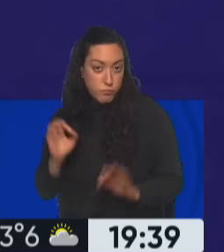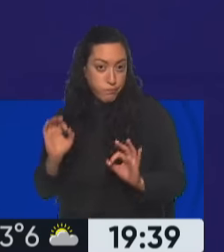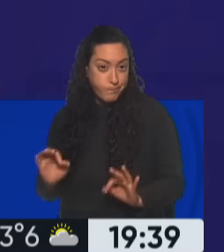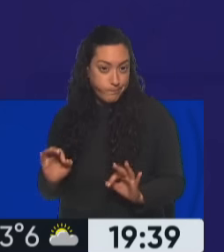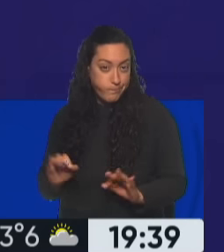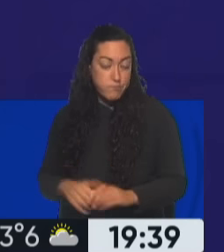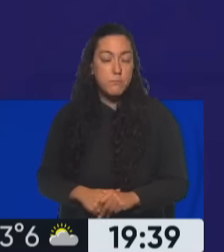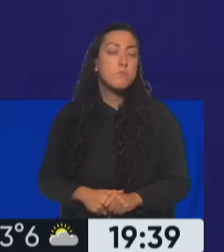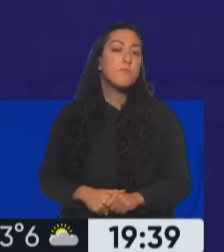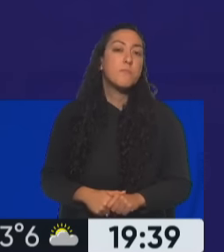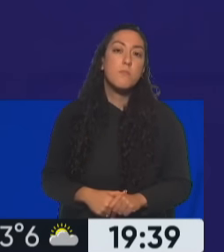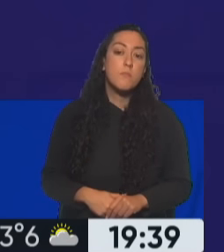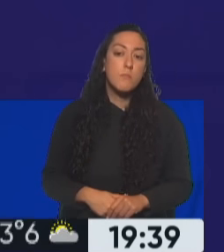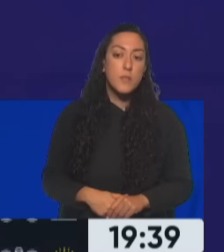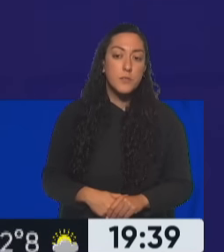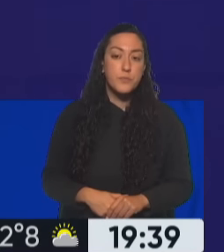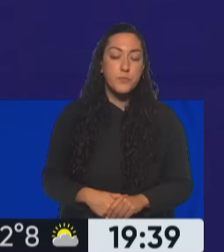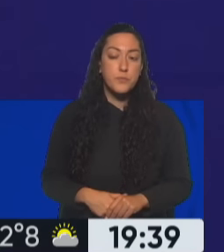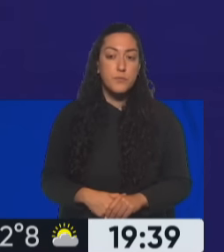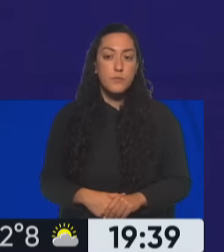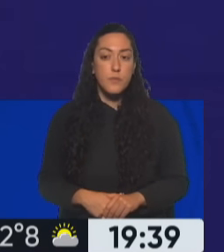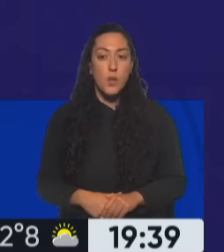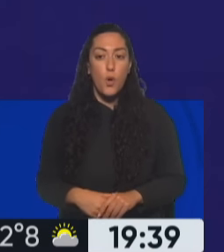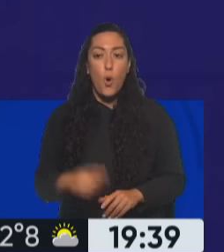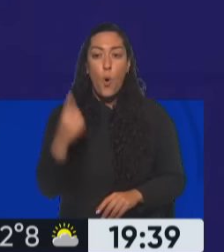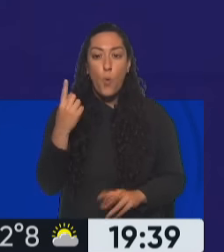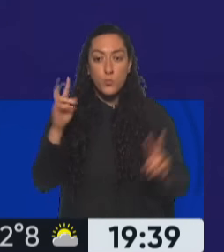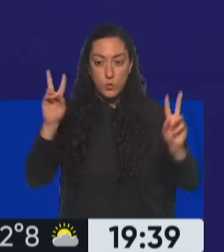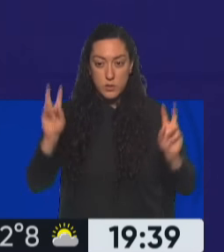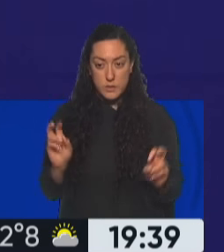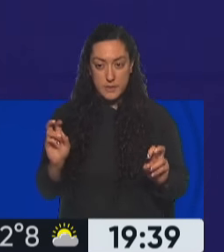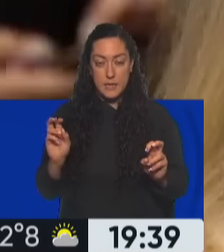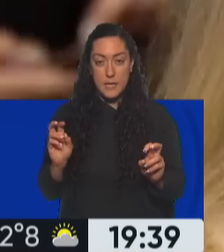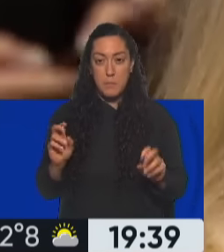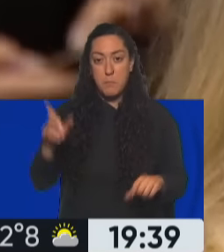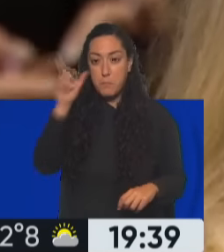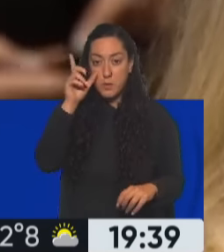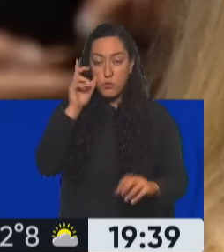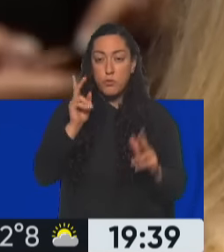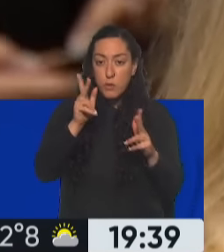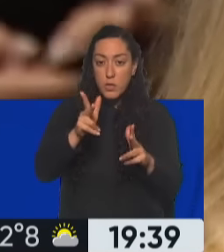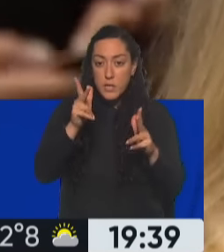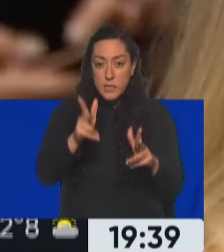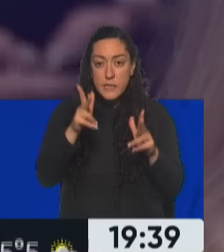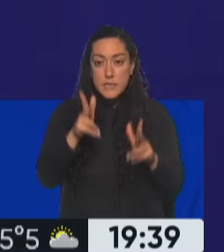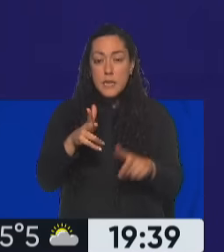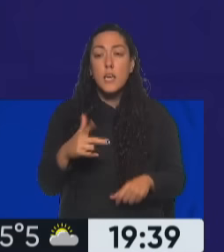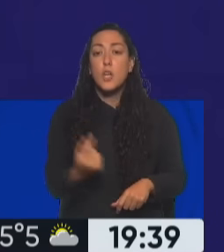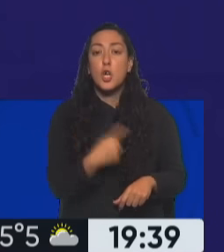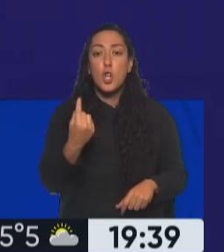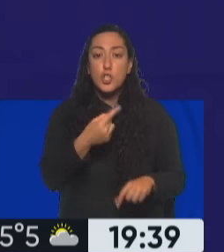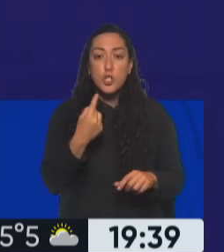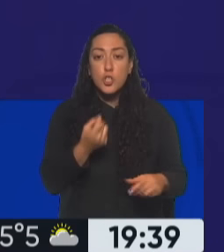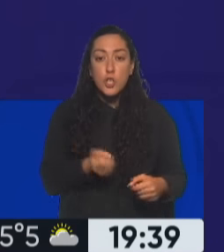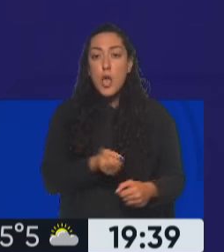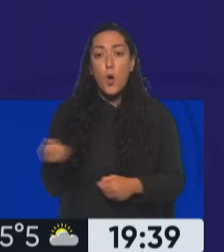De hecho, una de las cosas que suele mencionar con mucho criterio Toto es, nosotros podríamos haber hecho el